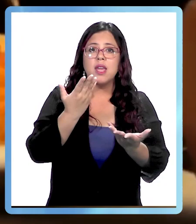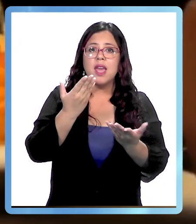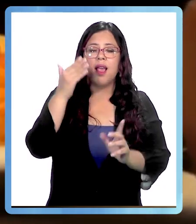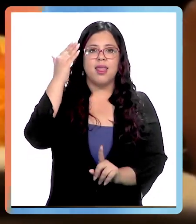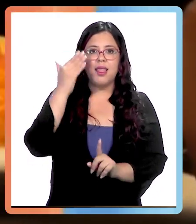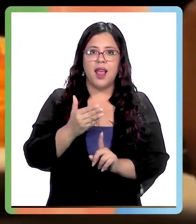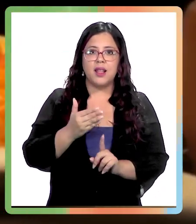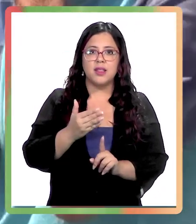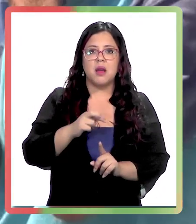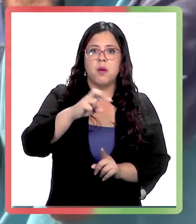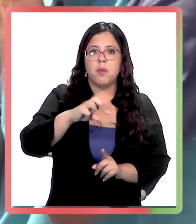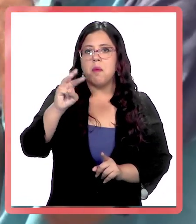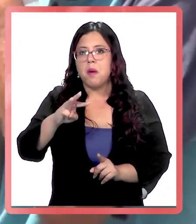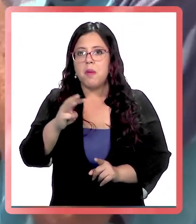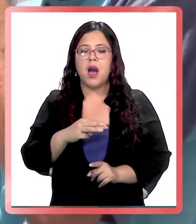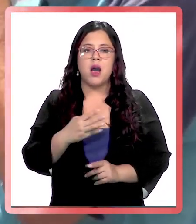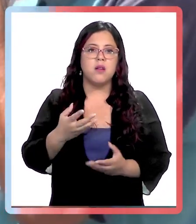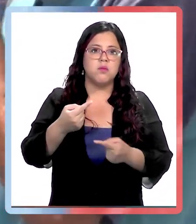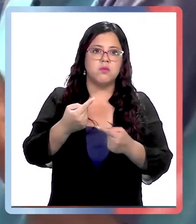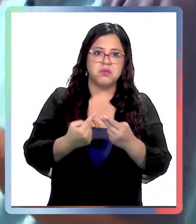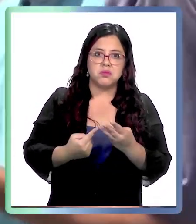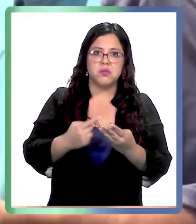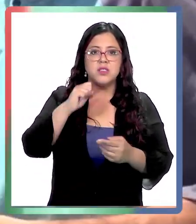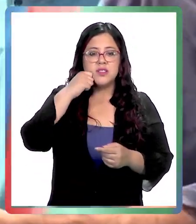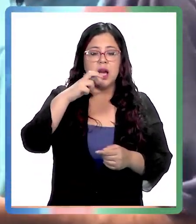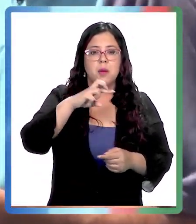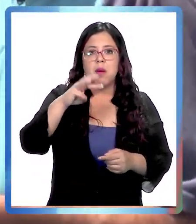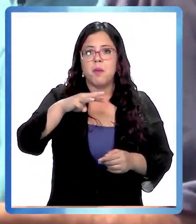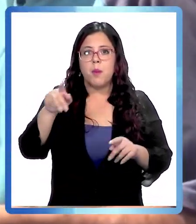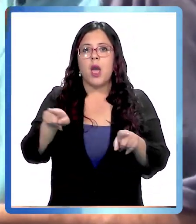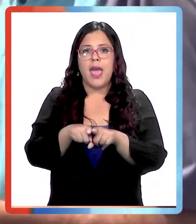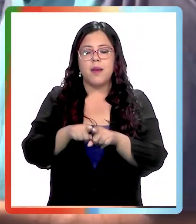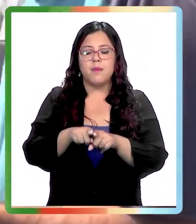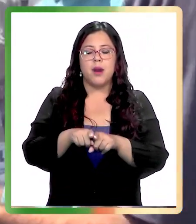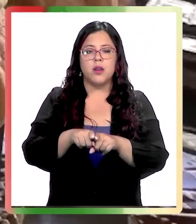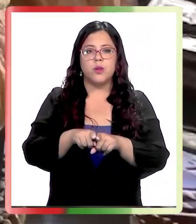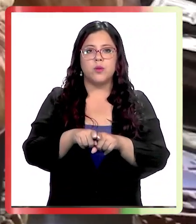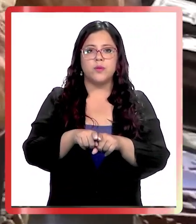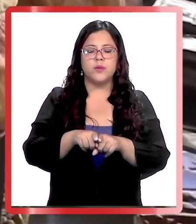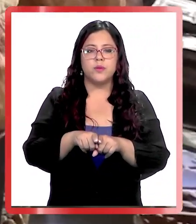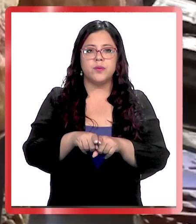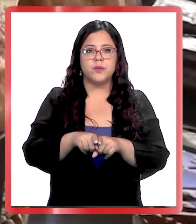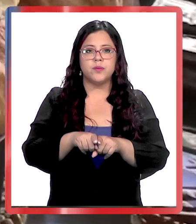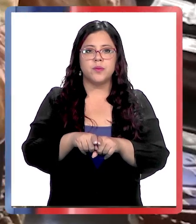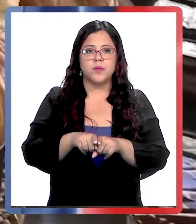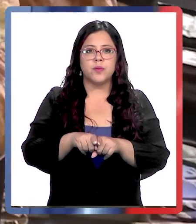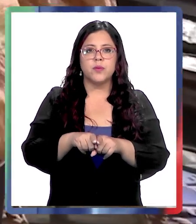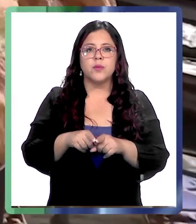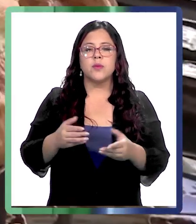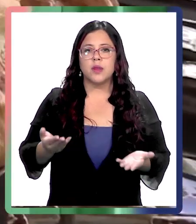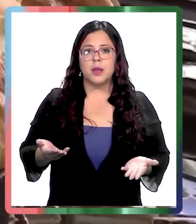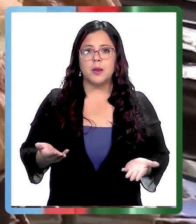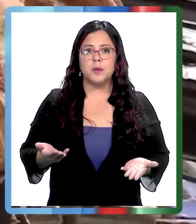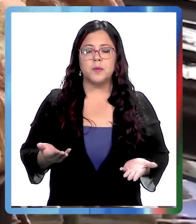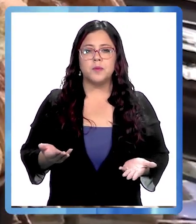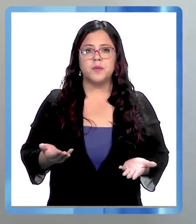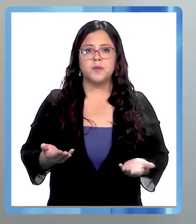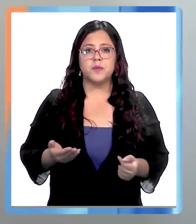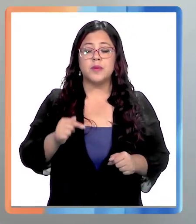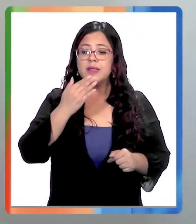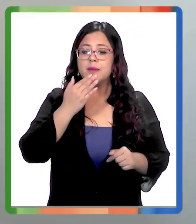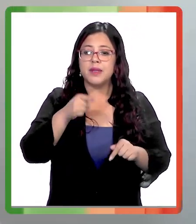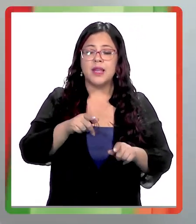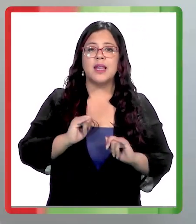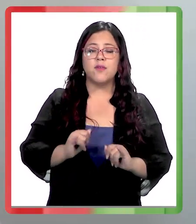cáncer colorectal. Esas tasas de mortalidad de las que hablábamos hace algunos minutos atrás se multiplican por 7, por 8 o por